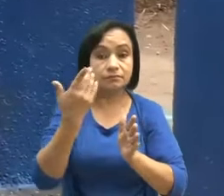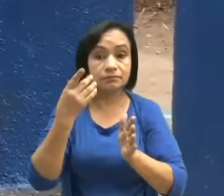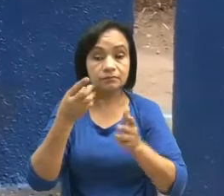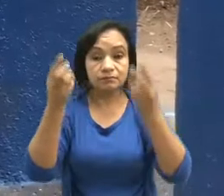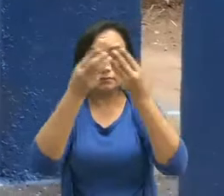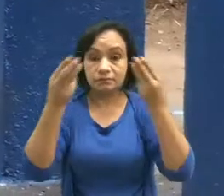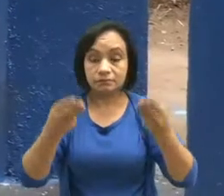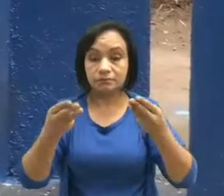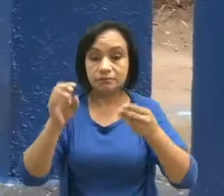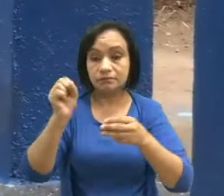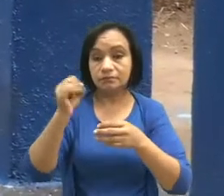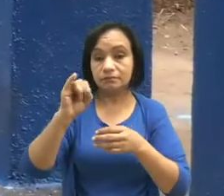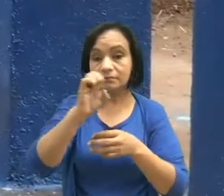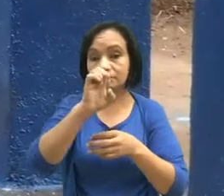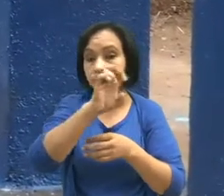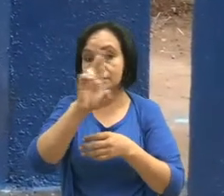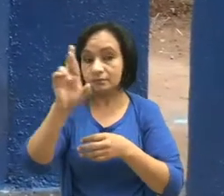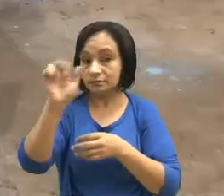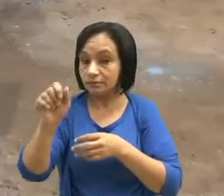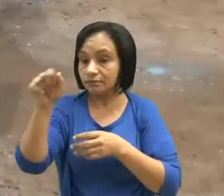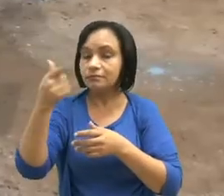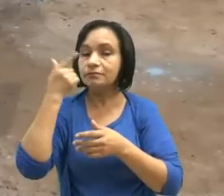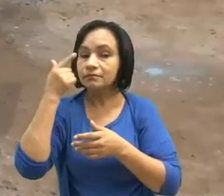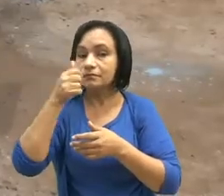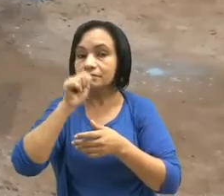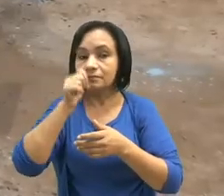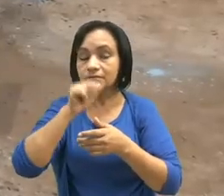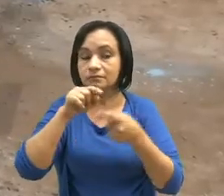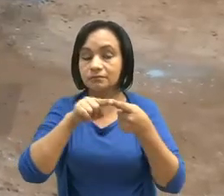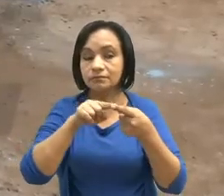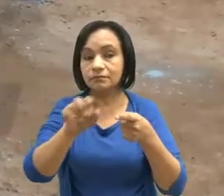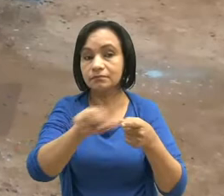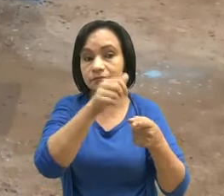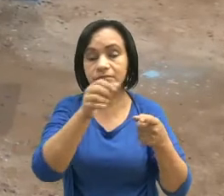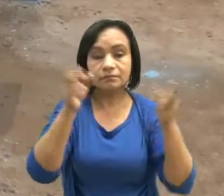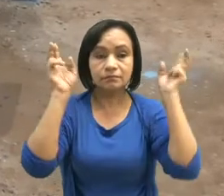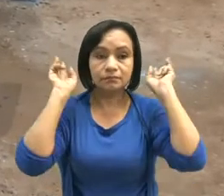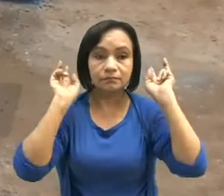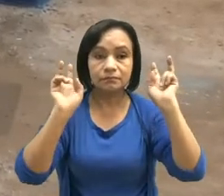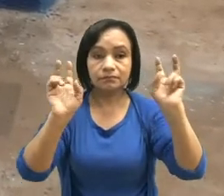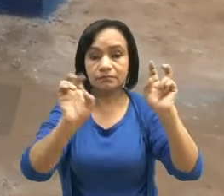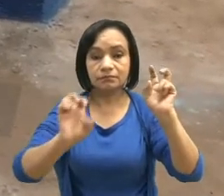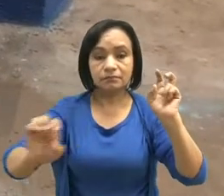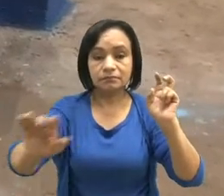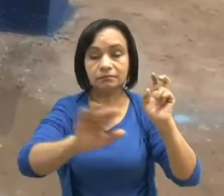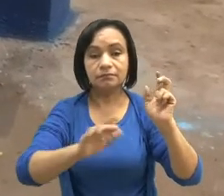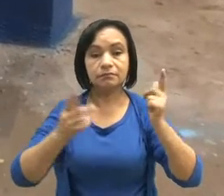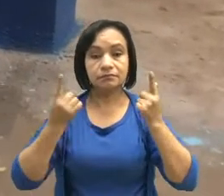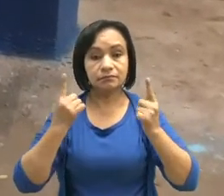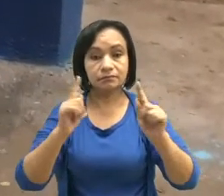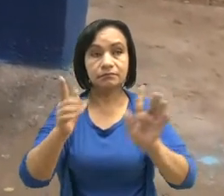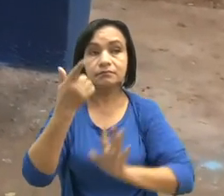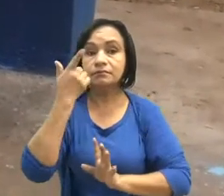del acuífero de la sierra, y así tenemos muy avanzado el acuífero de Sébaco, de Estelí o el de Chinandega,